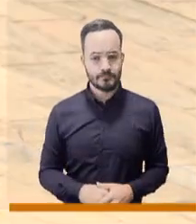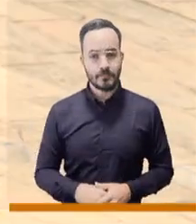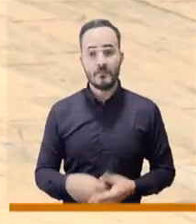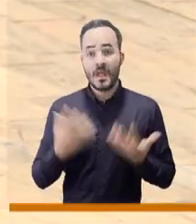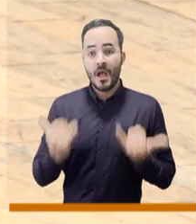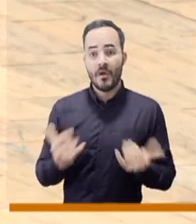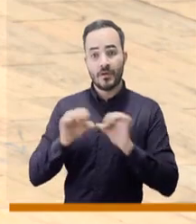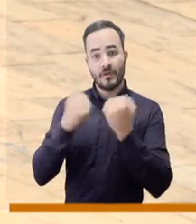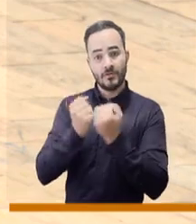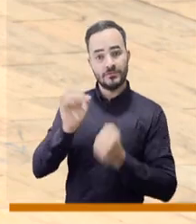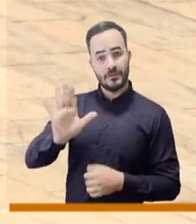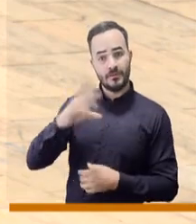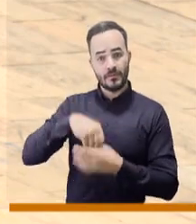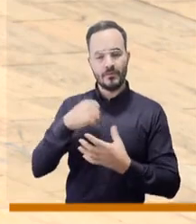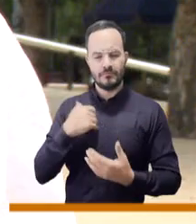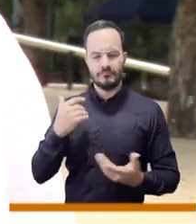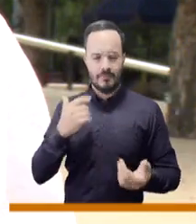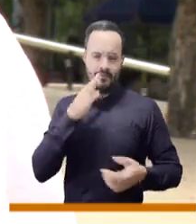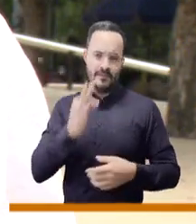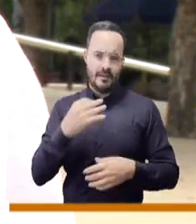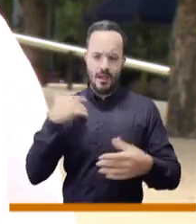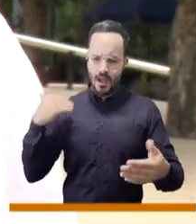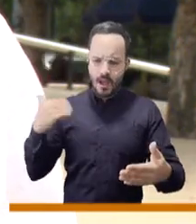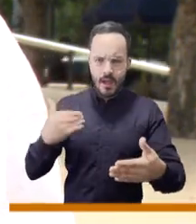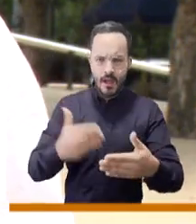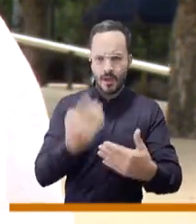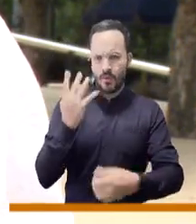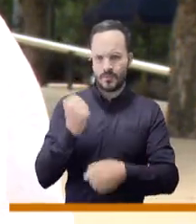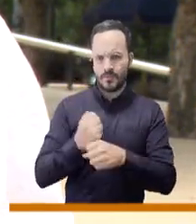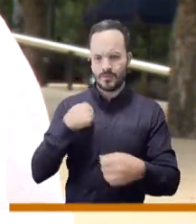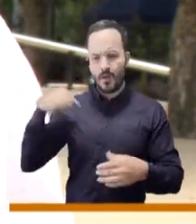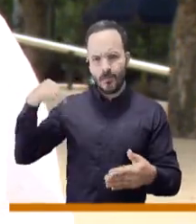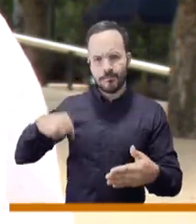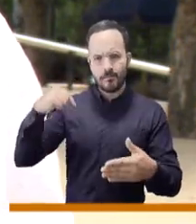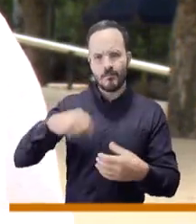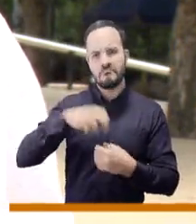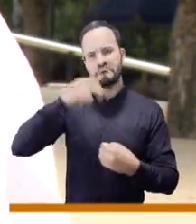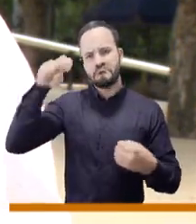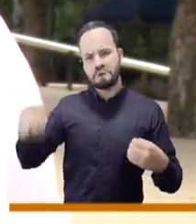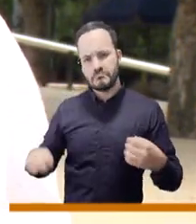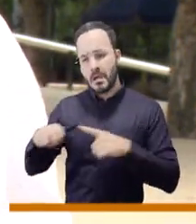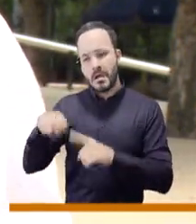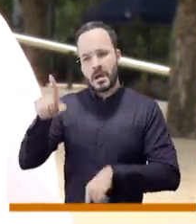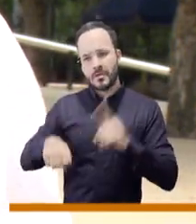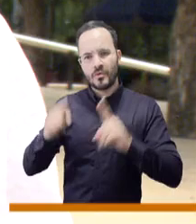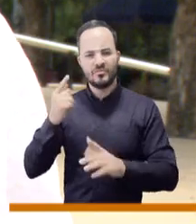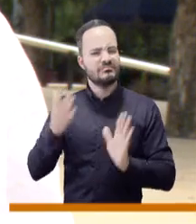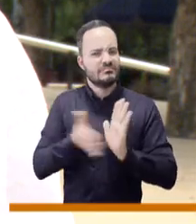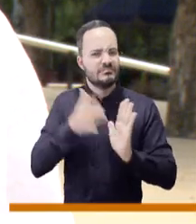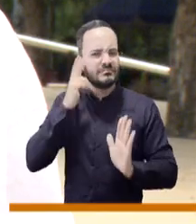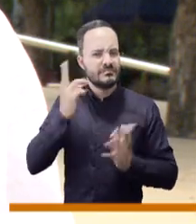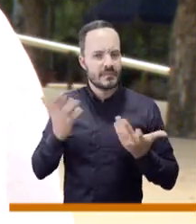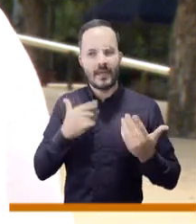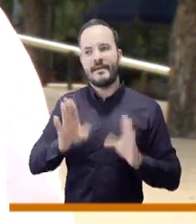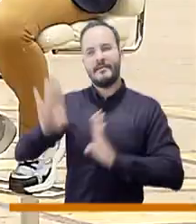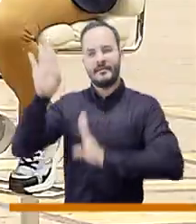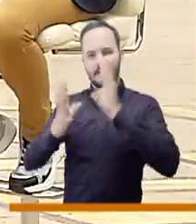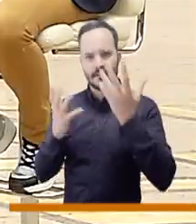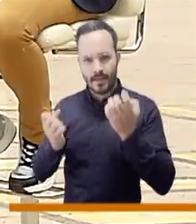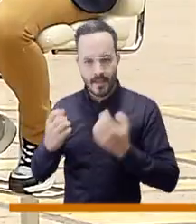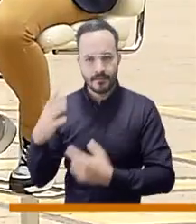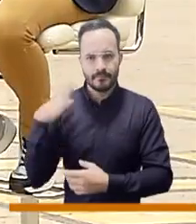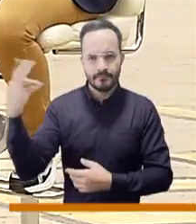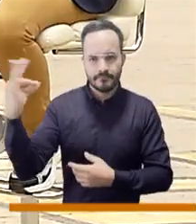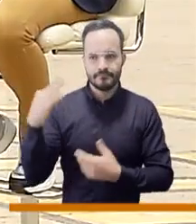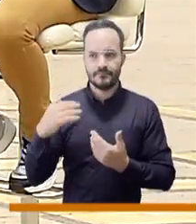hoy pertenece, hay muchos corporados que han dejado sus puestos para ya sean renuncias,